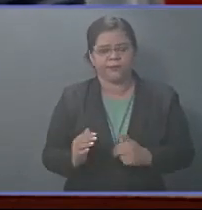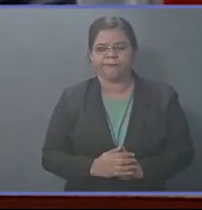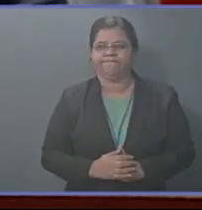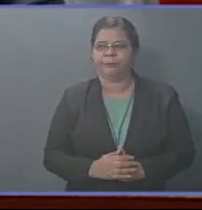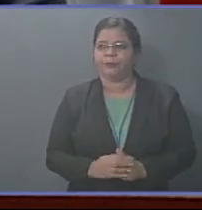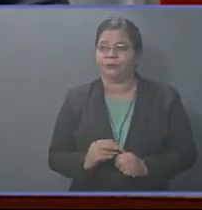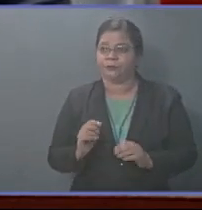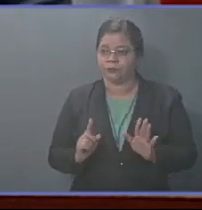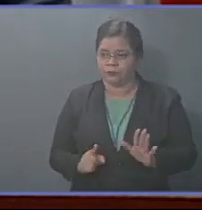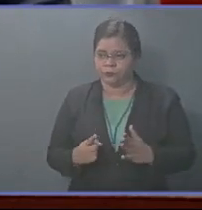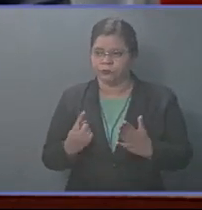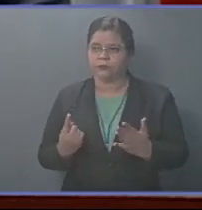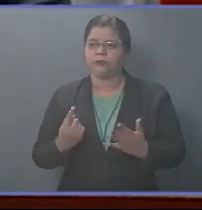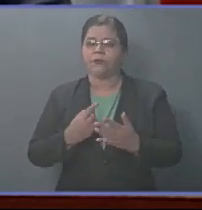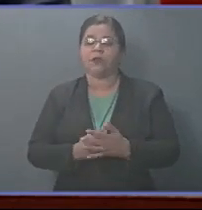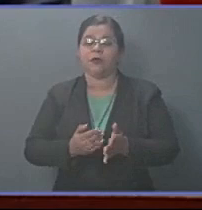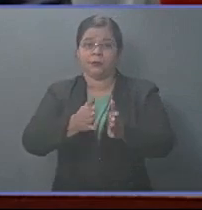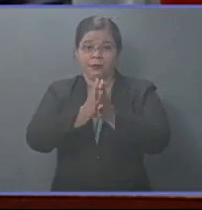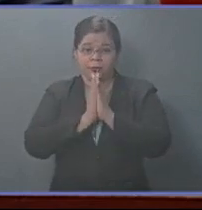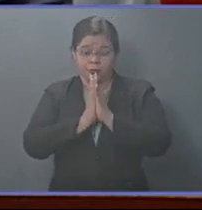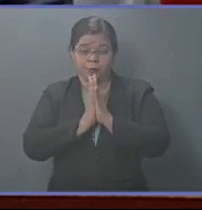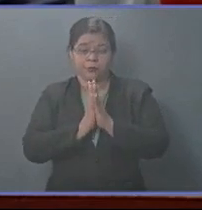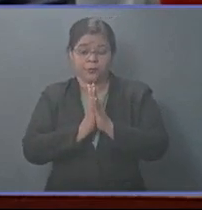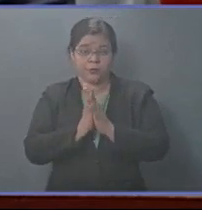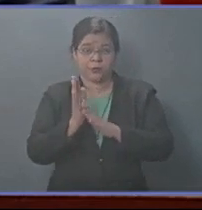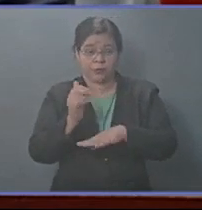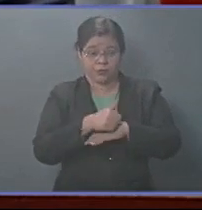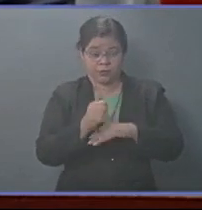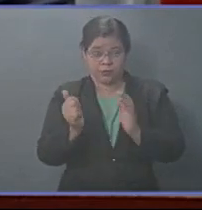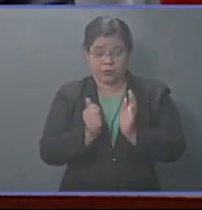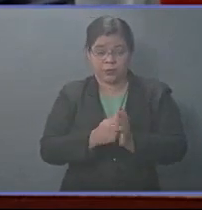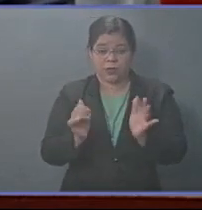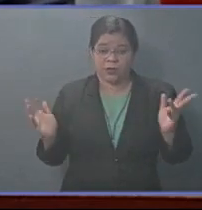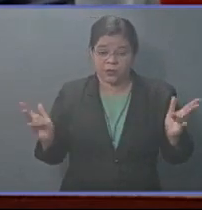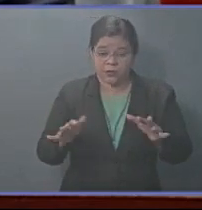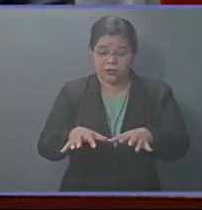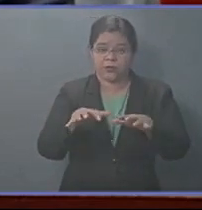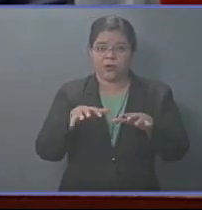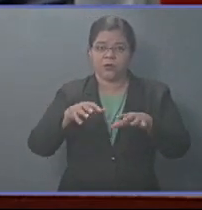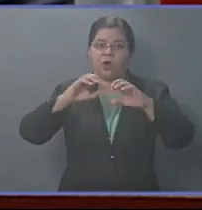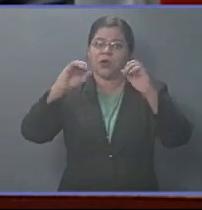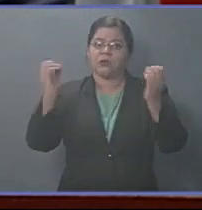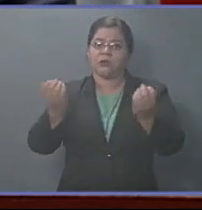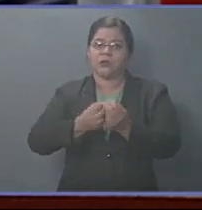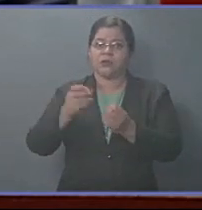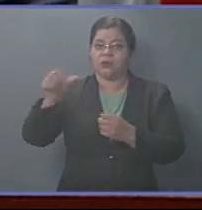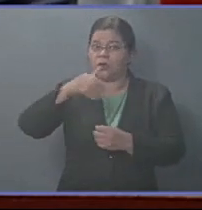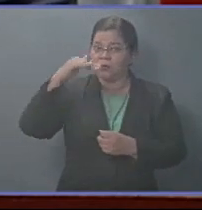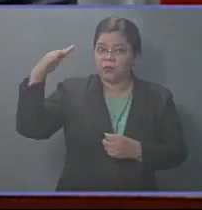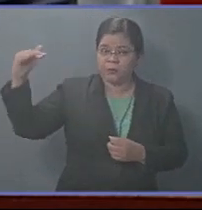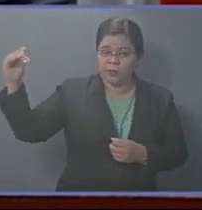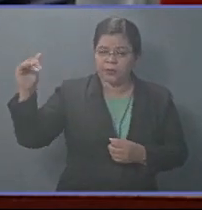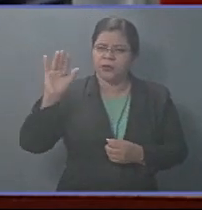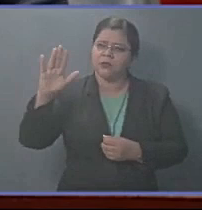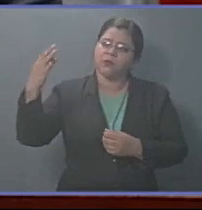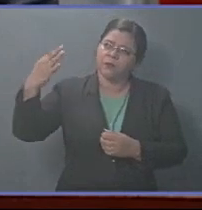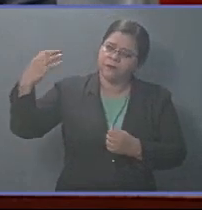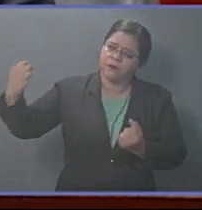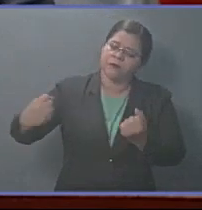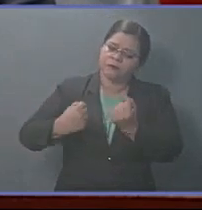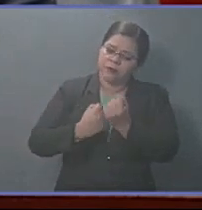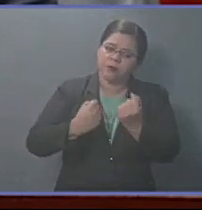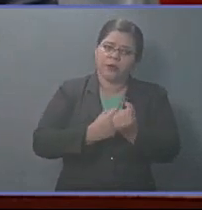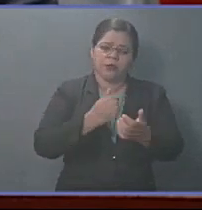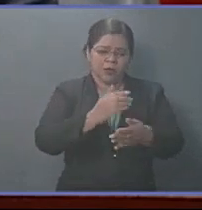sexto pide a los congresos del mundo y organizaciones de parlamentos su solidaridad en